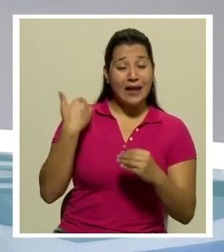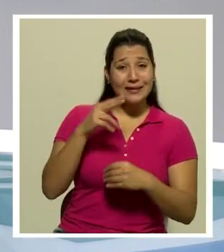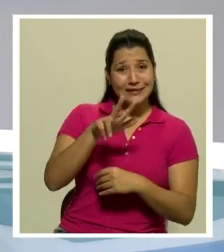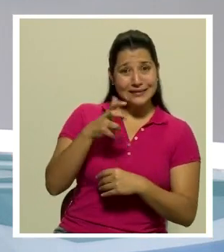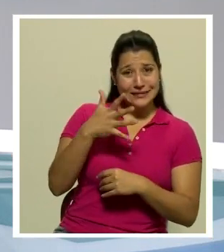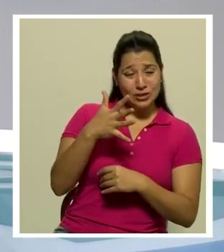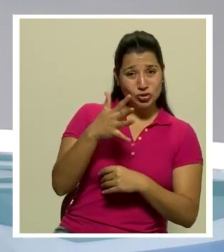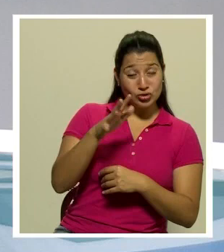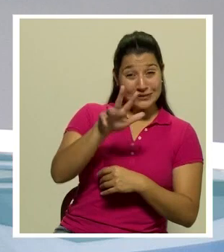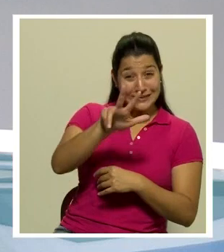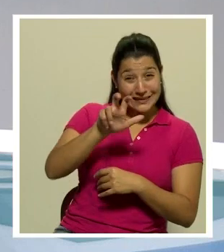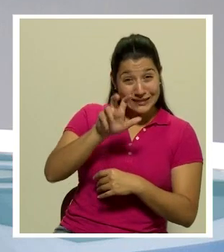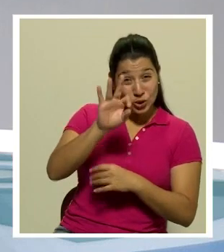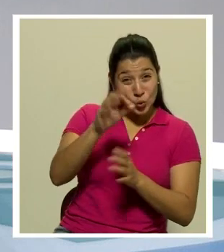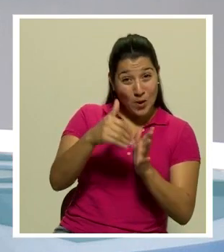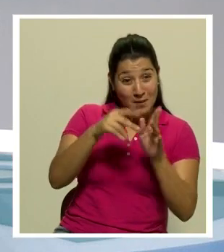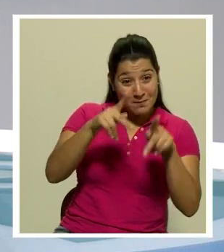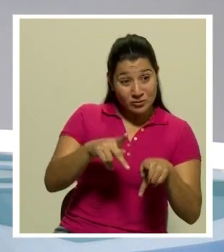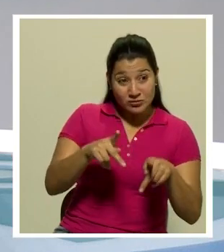trabajo antes de la pandemia.